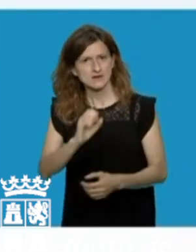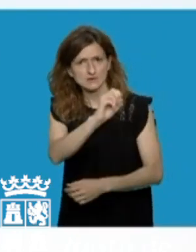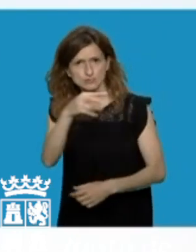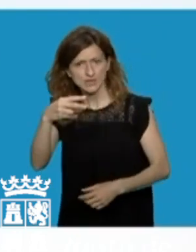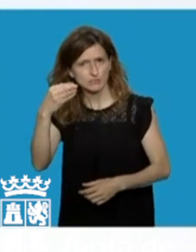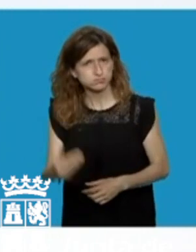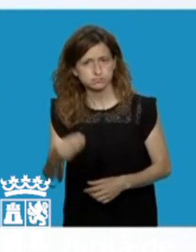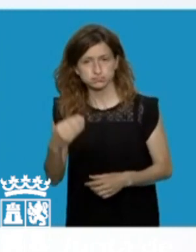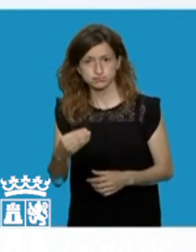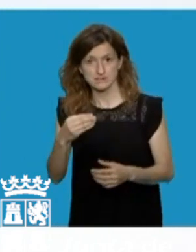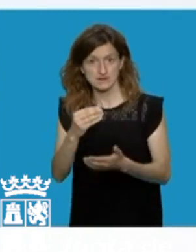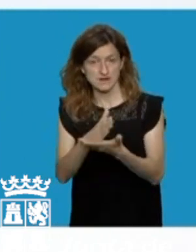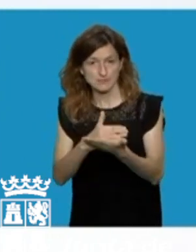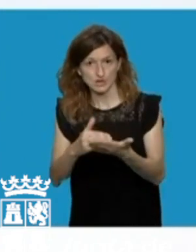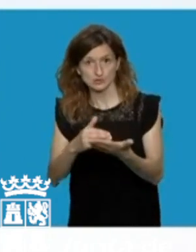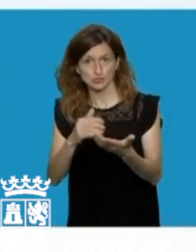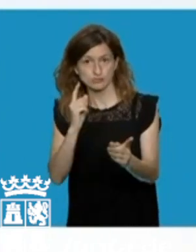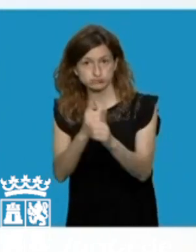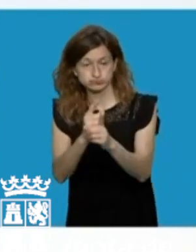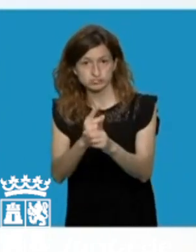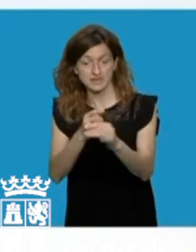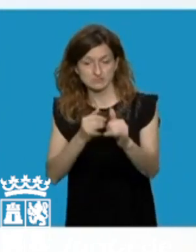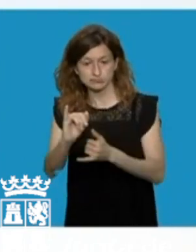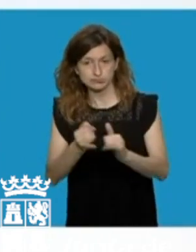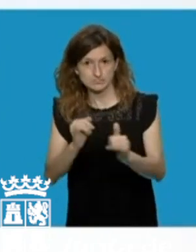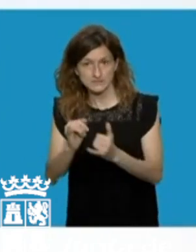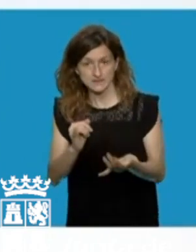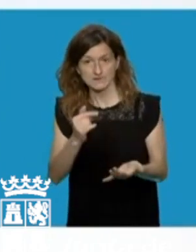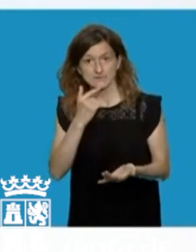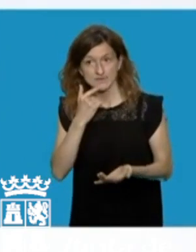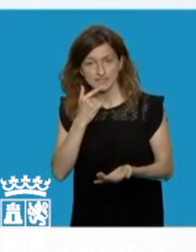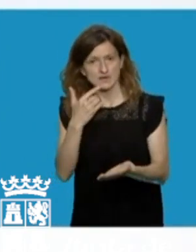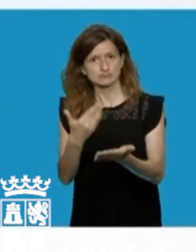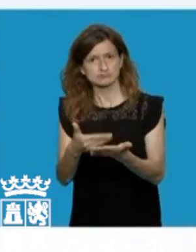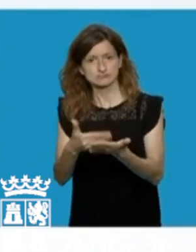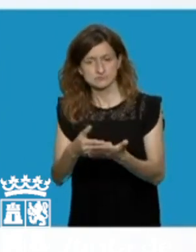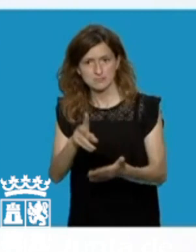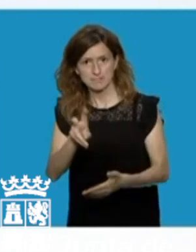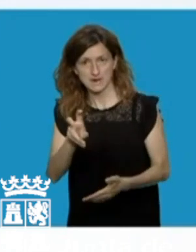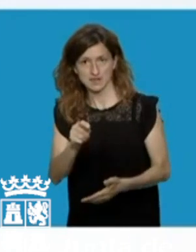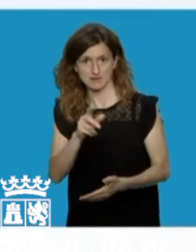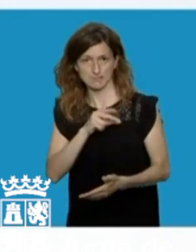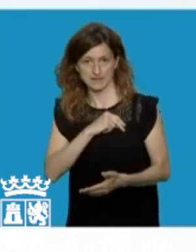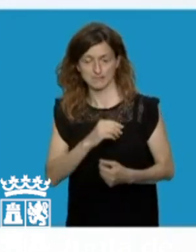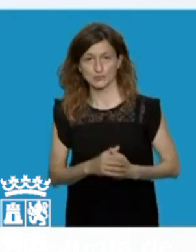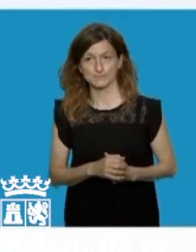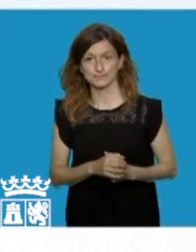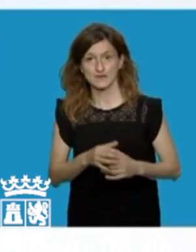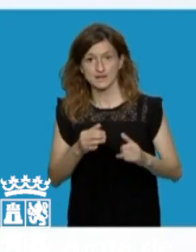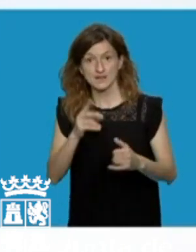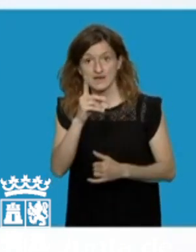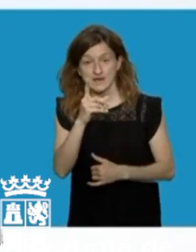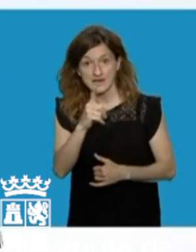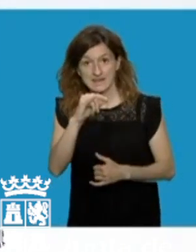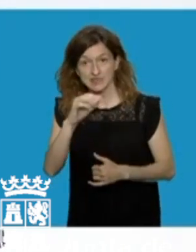resultados que viene obteniendo en campeonatos y torneos internacionales de patinaje te han hecho con toda justicia merecedora de este galardón. Lidia,